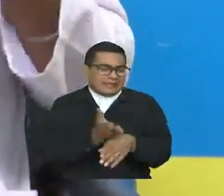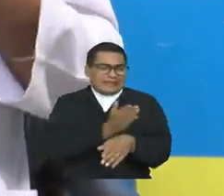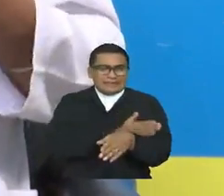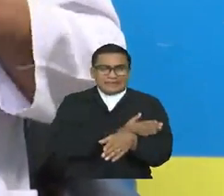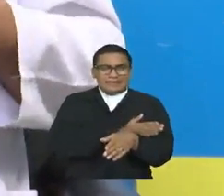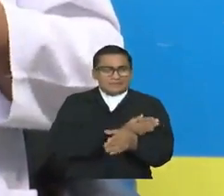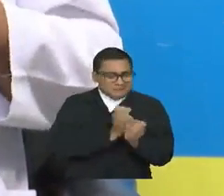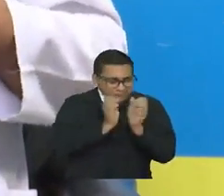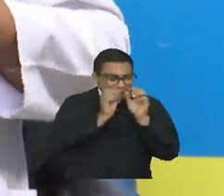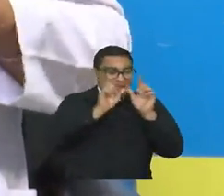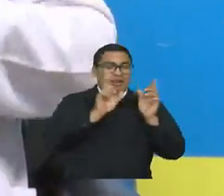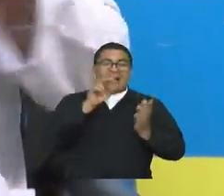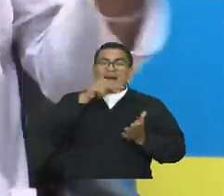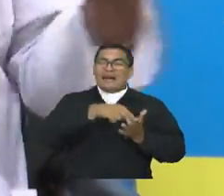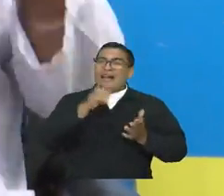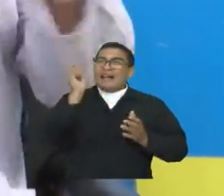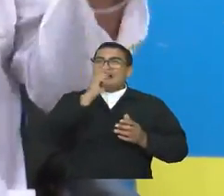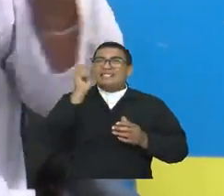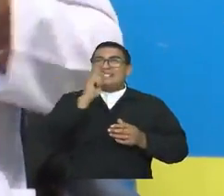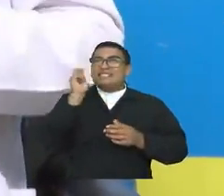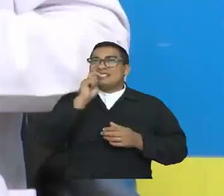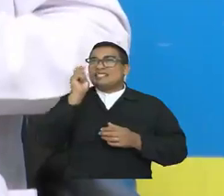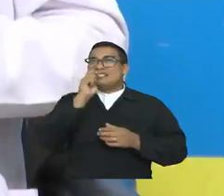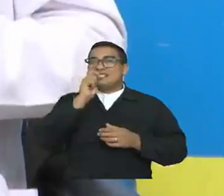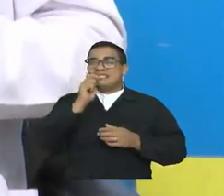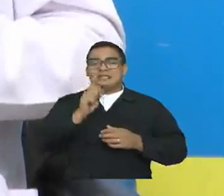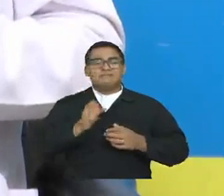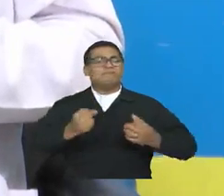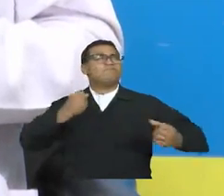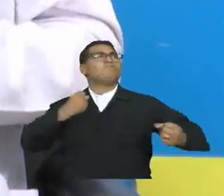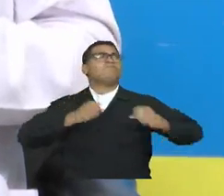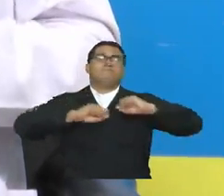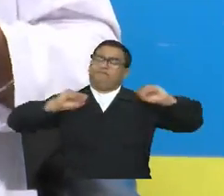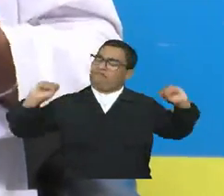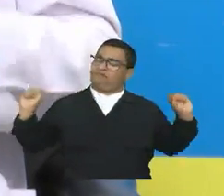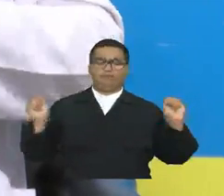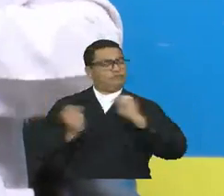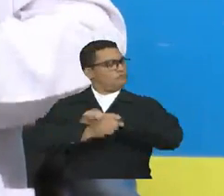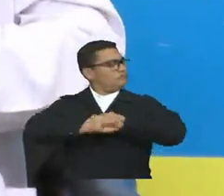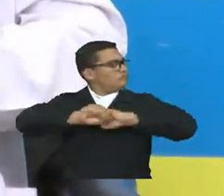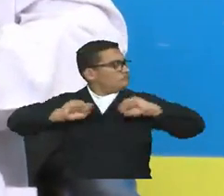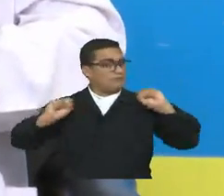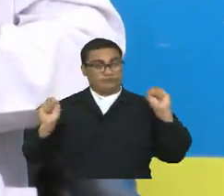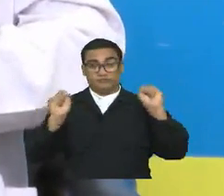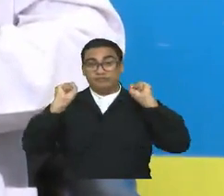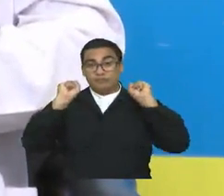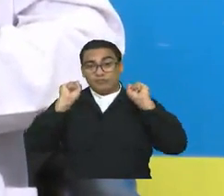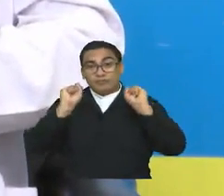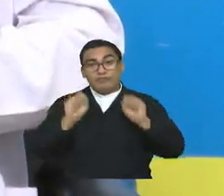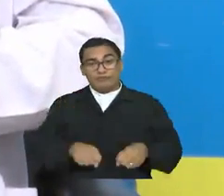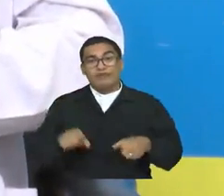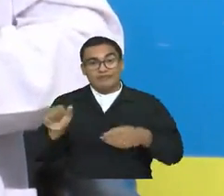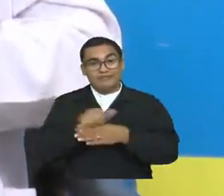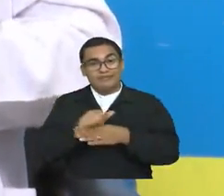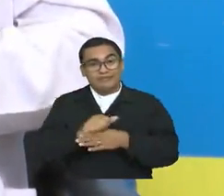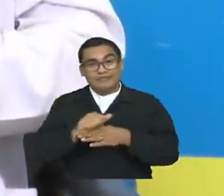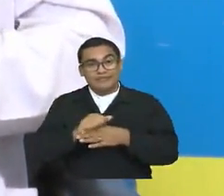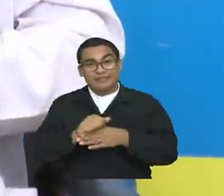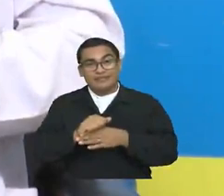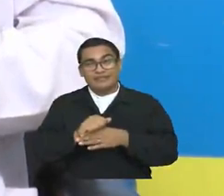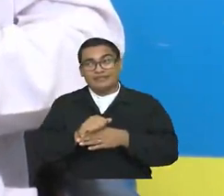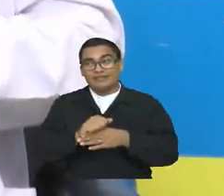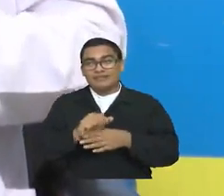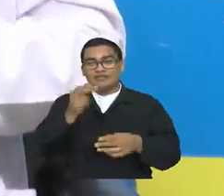me levanto, me cepillo los dientes y empiezo a hacer unos ejercicios de estiramiento. Nosotros practicamos mucho lo que es el